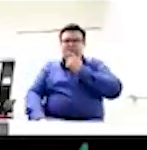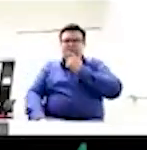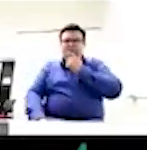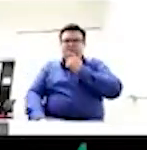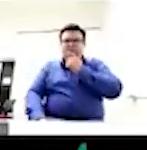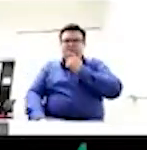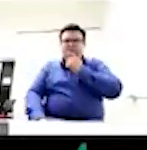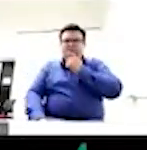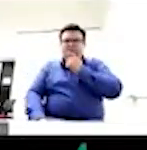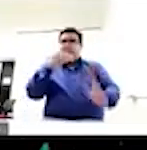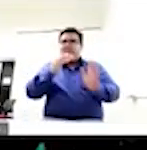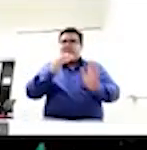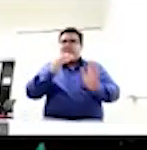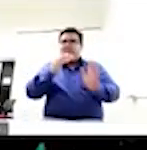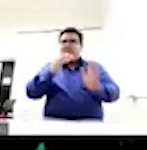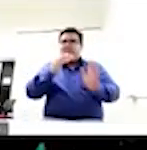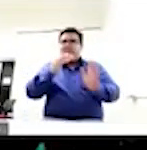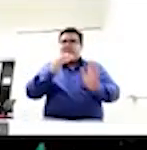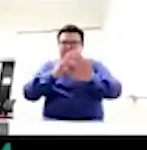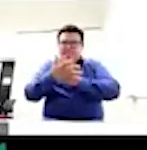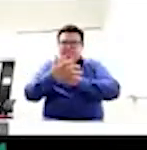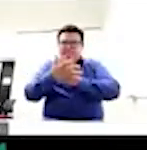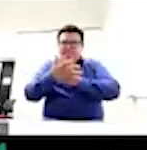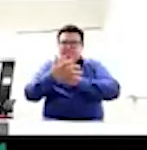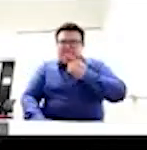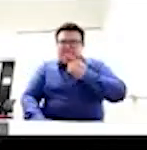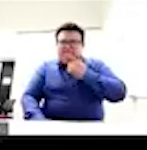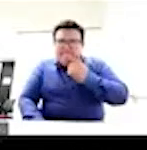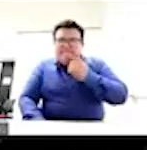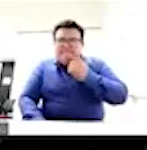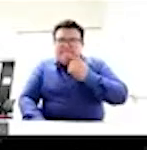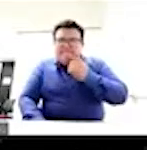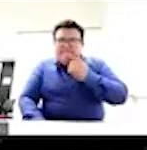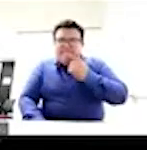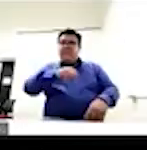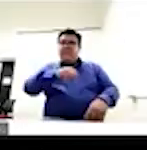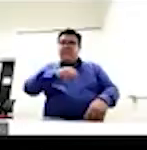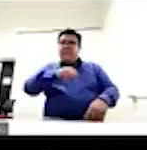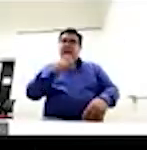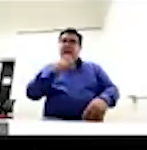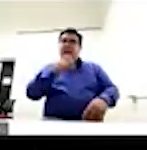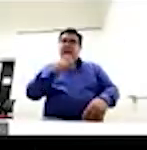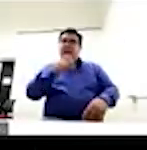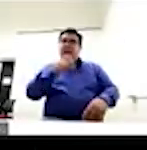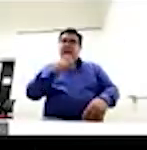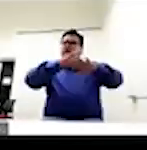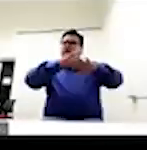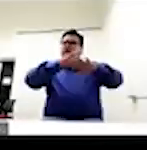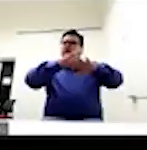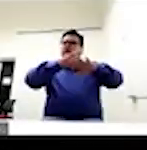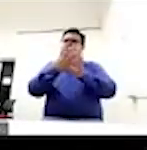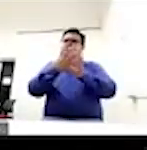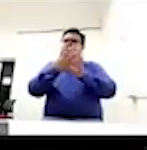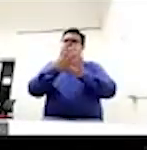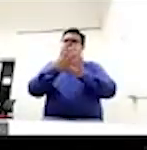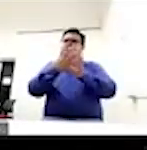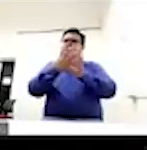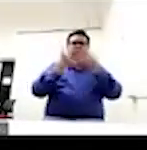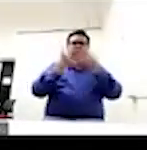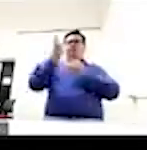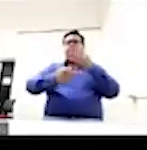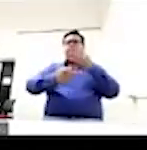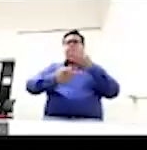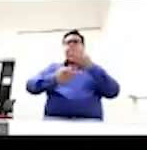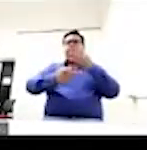que une el proyecto de Animales de Poder con Mundo Intermedio, que es específicamente